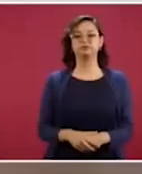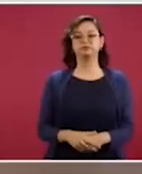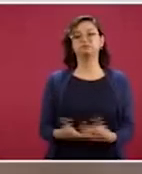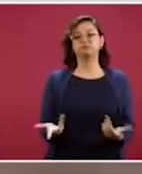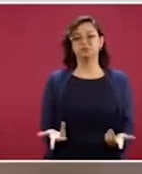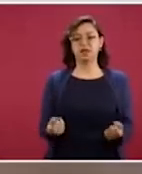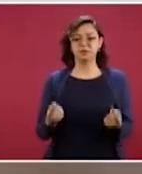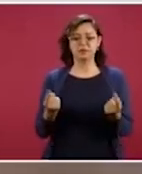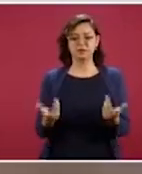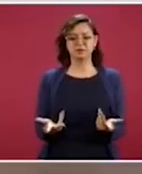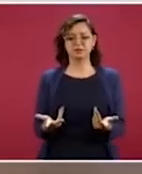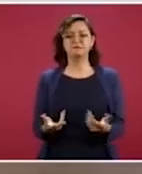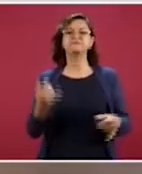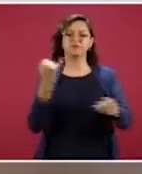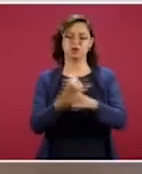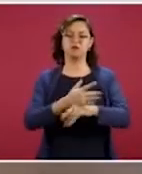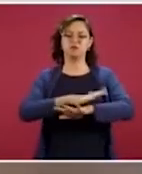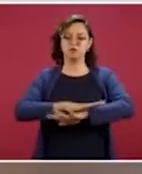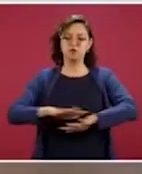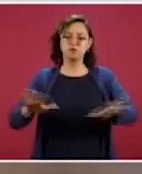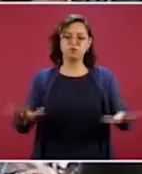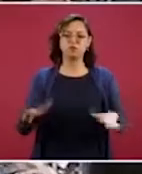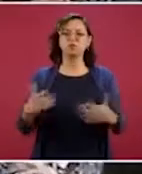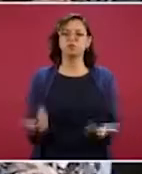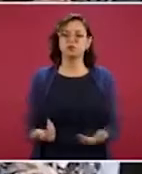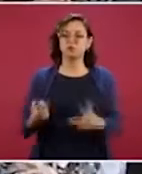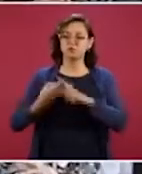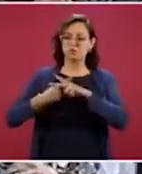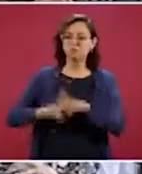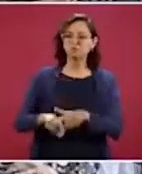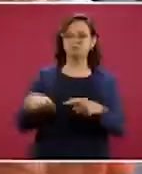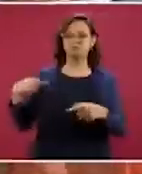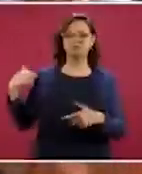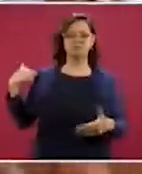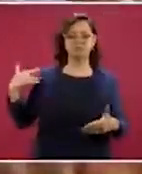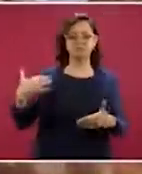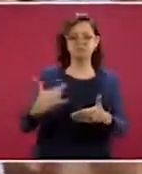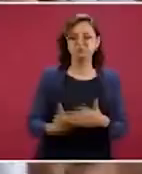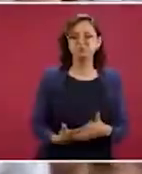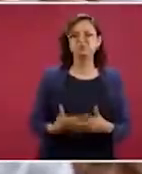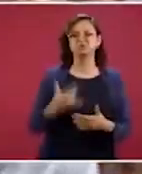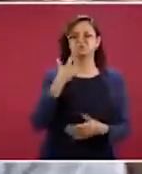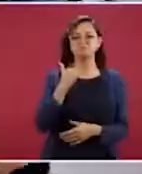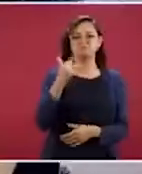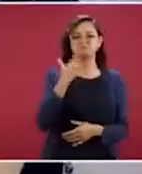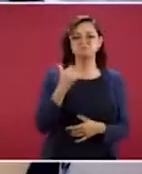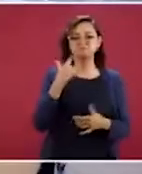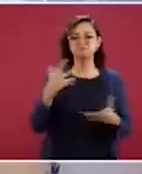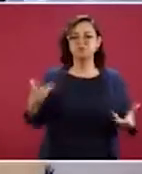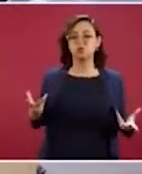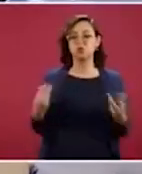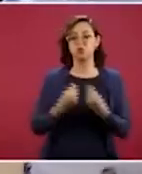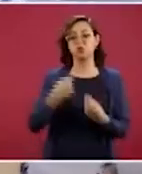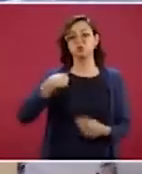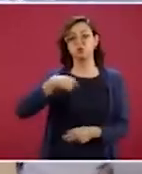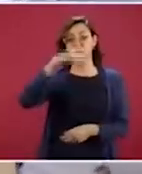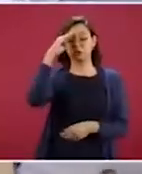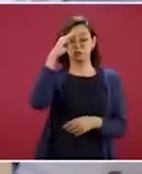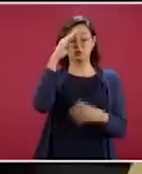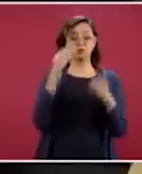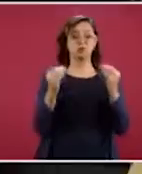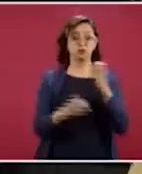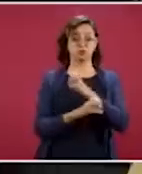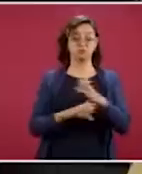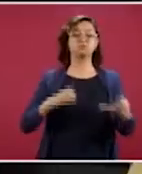informar sobre lo que hemos logrado desde abajo, entre todos. Yo considero que bastante.